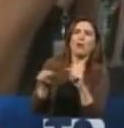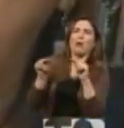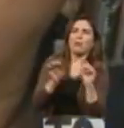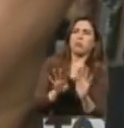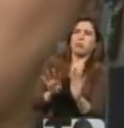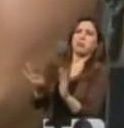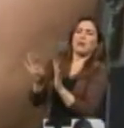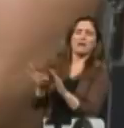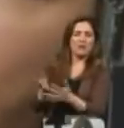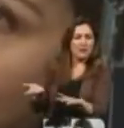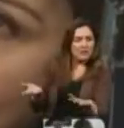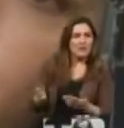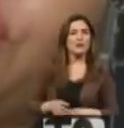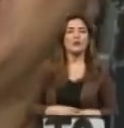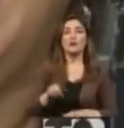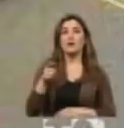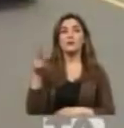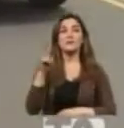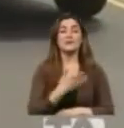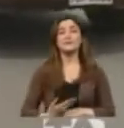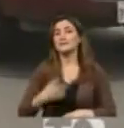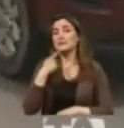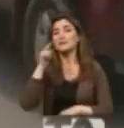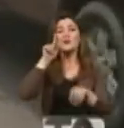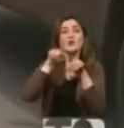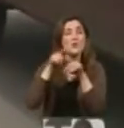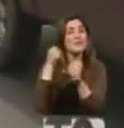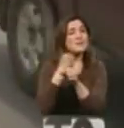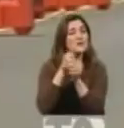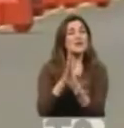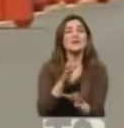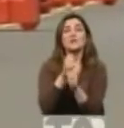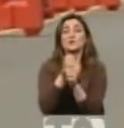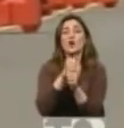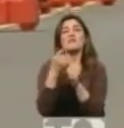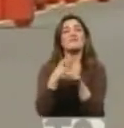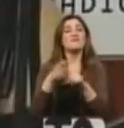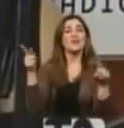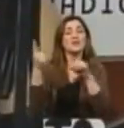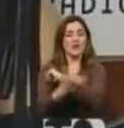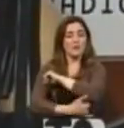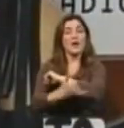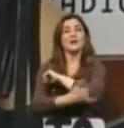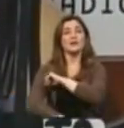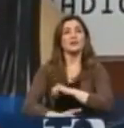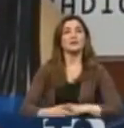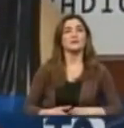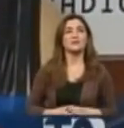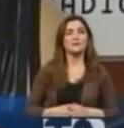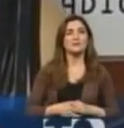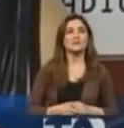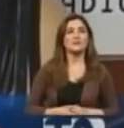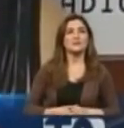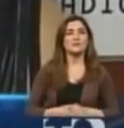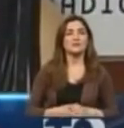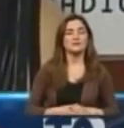su parte, Vicuña destaca además las acciones conjuntas que Ecuador efectuará en materia de seguridad con otros países. Fortalecer